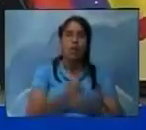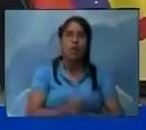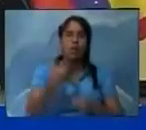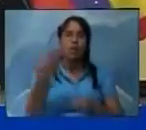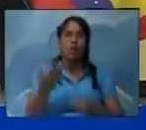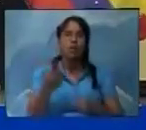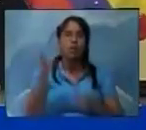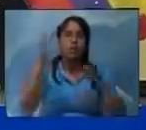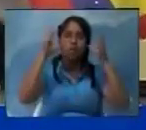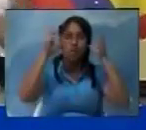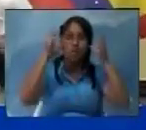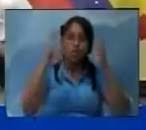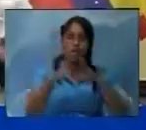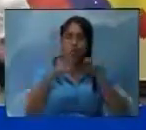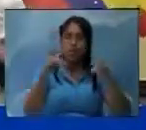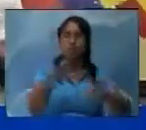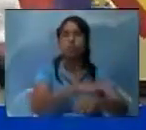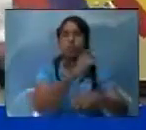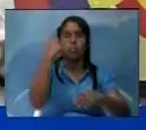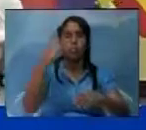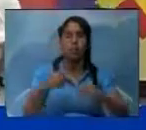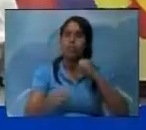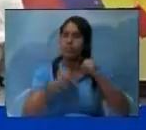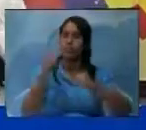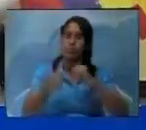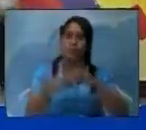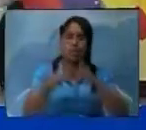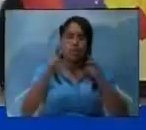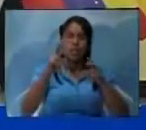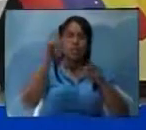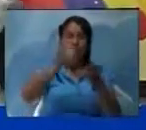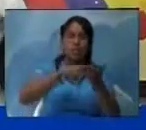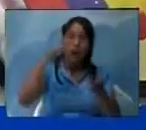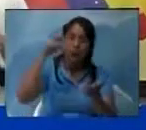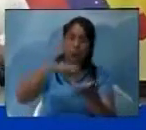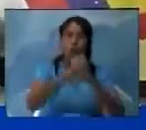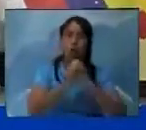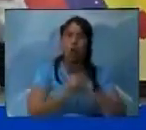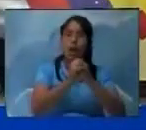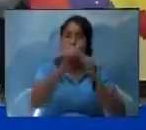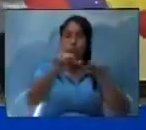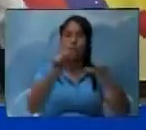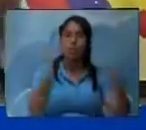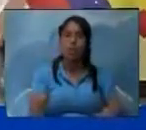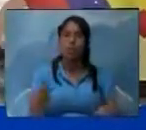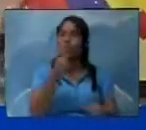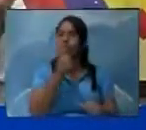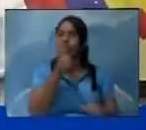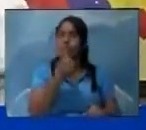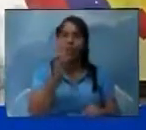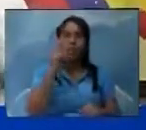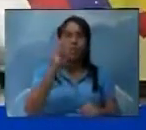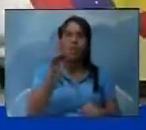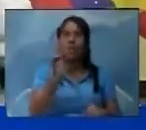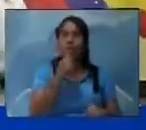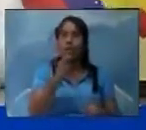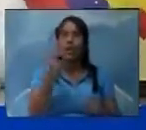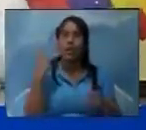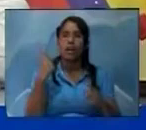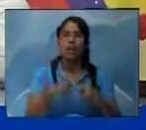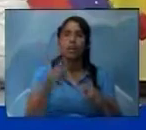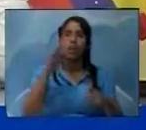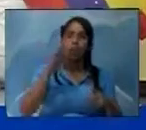que sonaran los instrumentos para pegar la cabeza en el suelo y adorarle. ¿Quién se iba a dar cuenta que